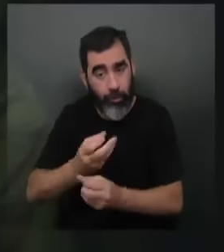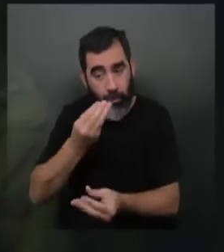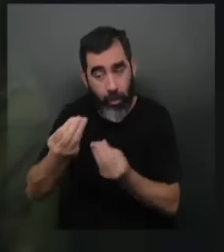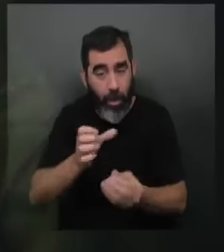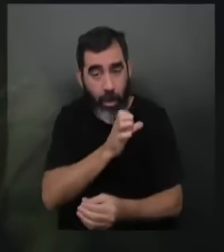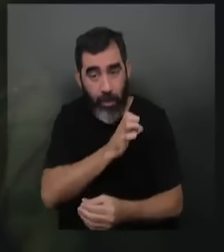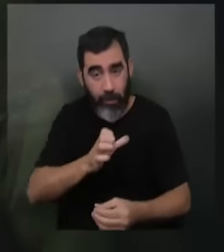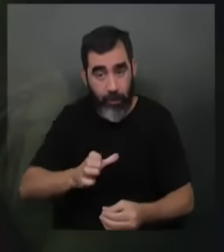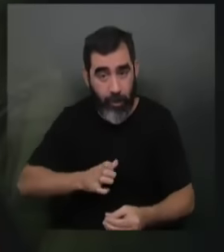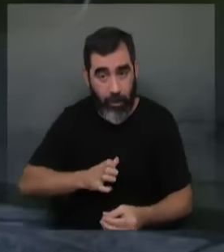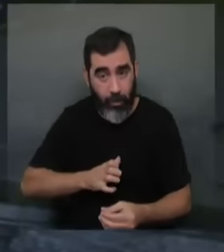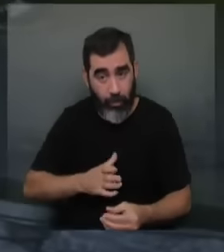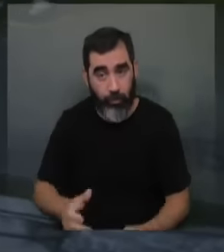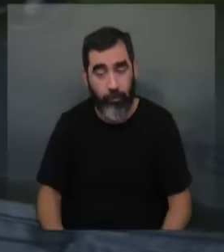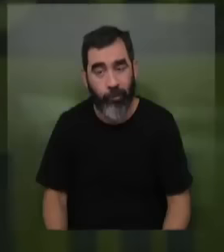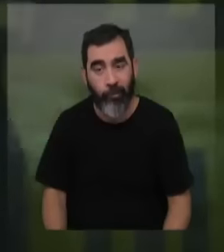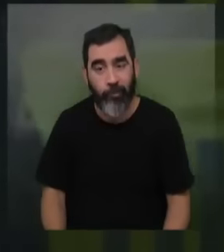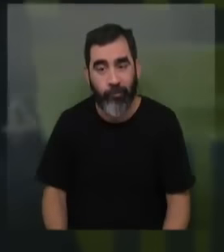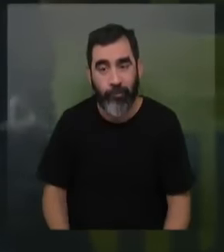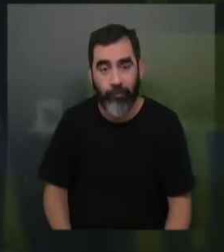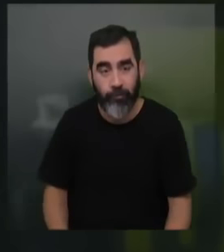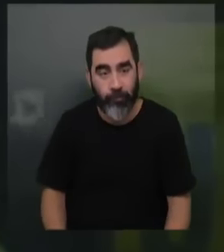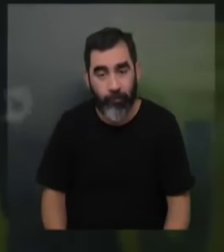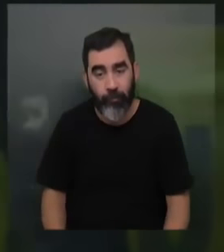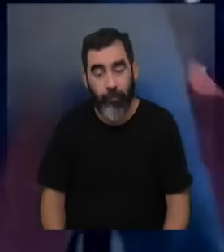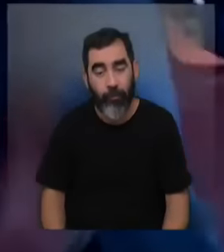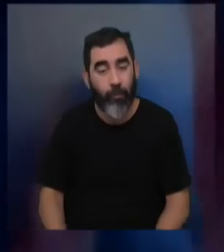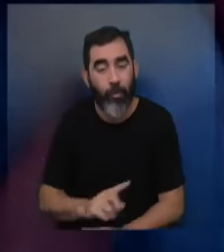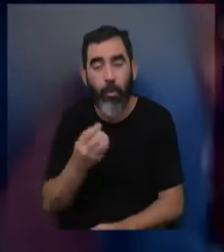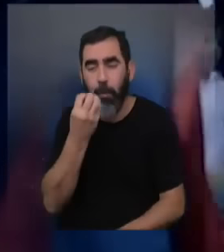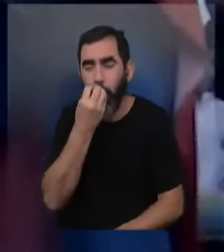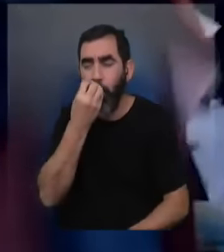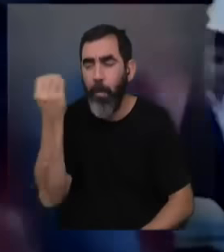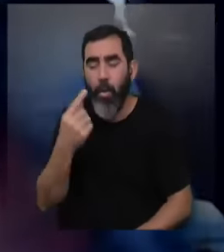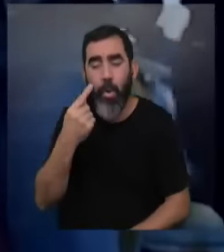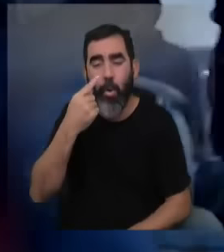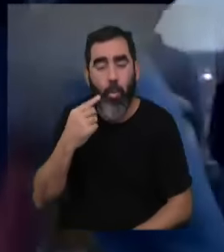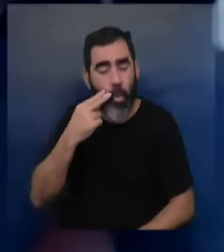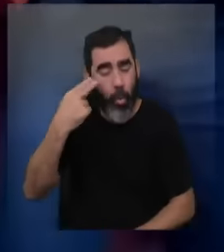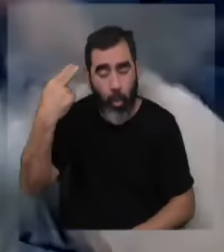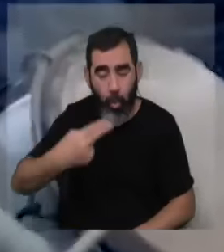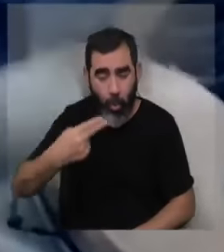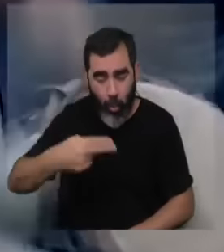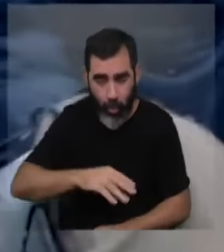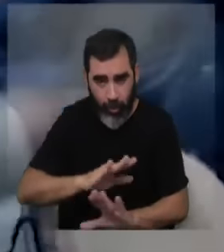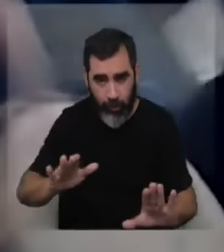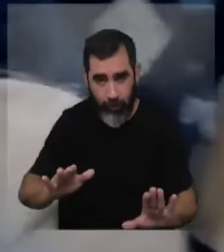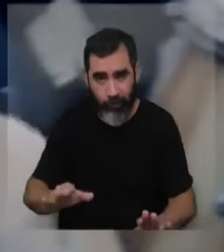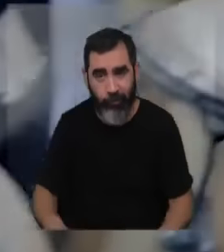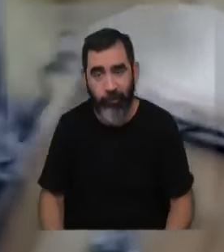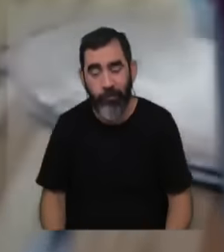estado si bien no tuvimos los mejores indicadores nunca porque no se llegaron es decir